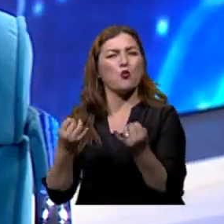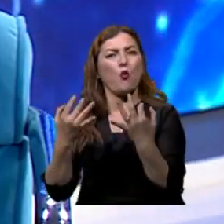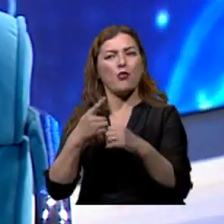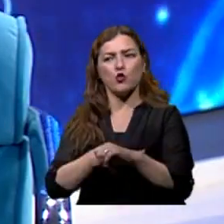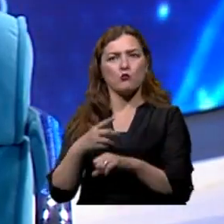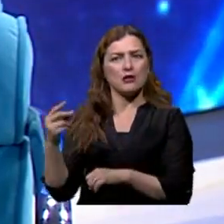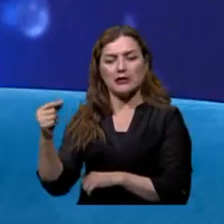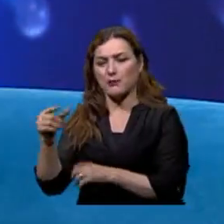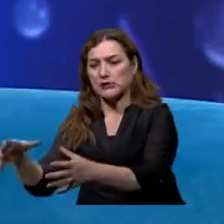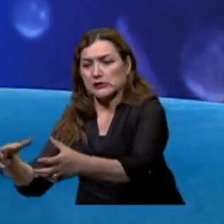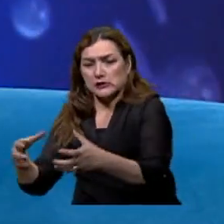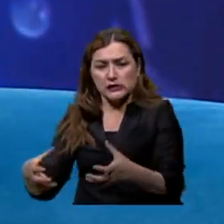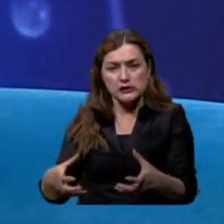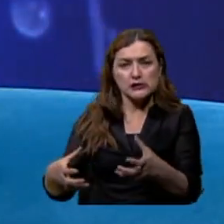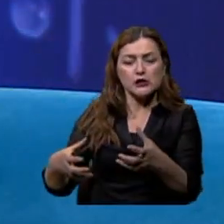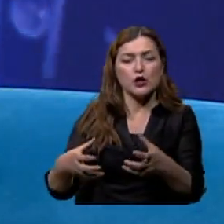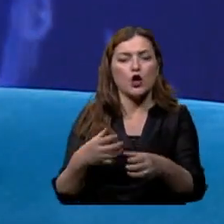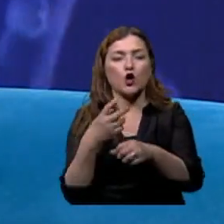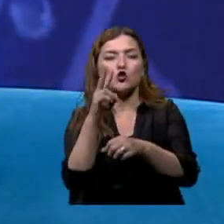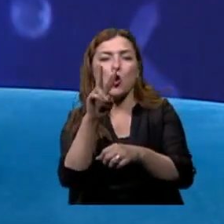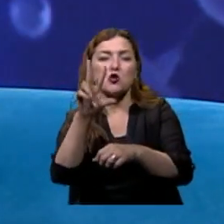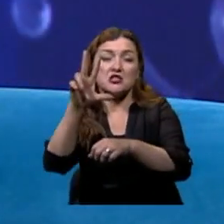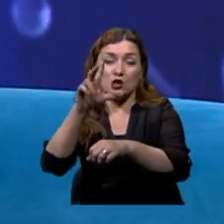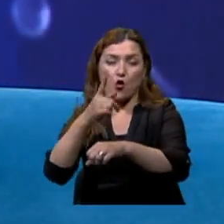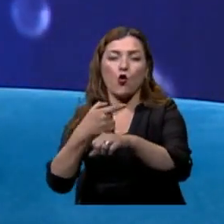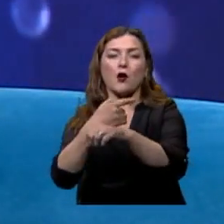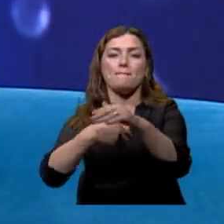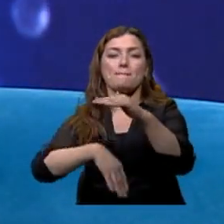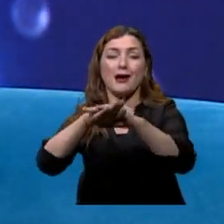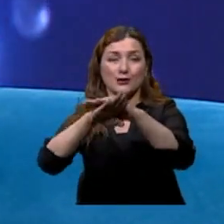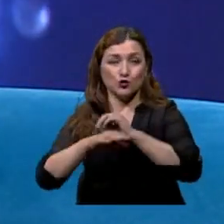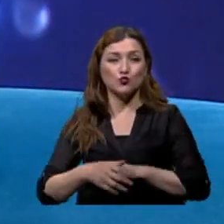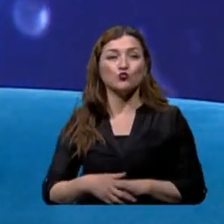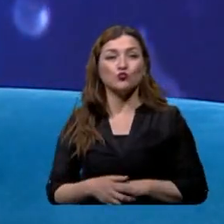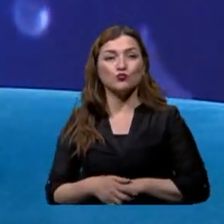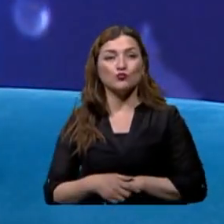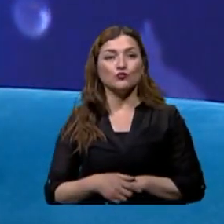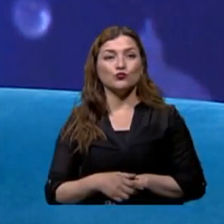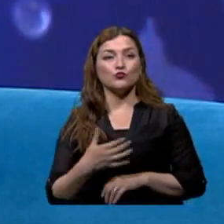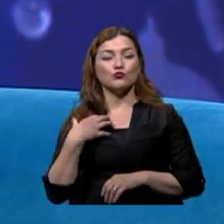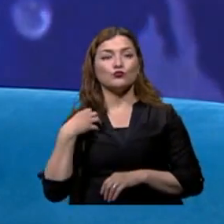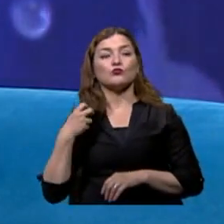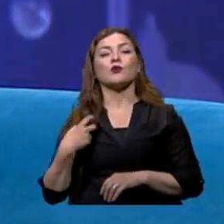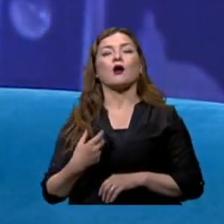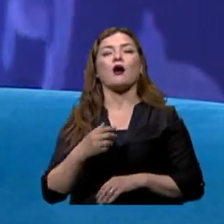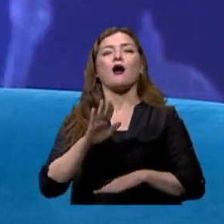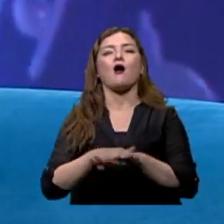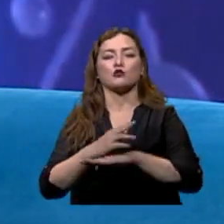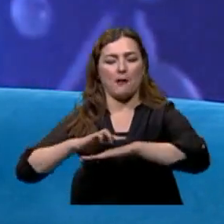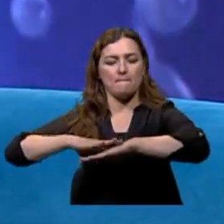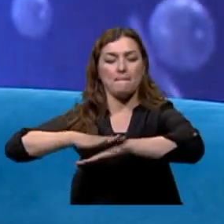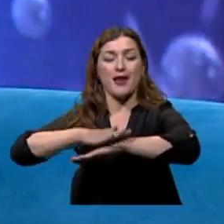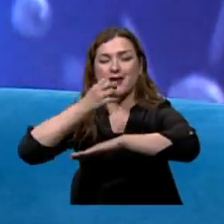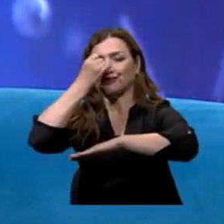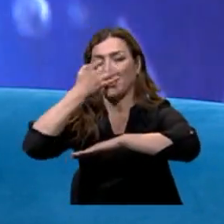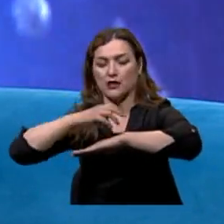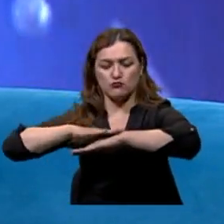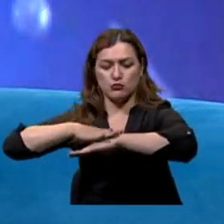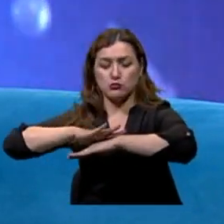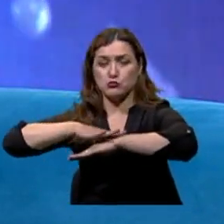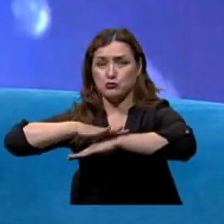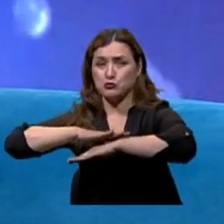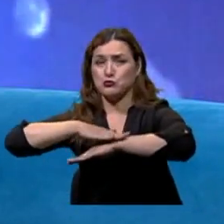hacerlo? Máximo unas 2 a 3 horas. Máximo unas 2 a 3 Sí, horas. porque por la parte vascular, sobre todo en donde ya se deja de